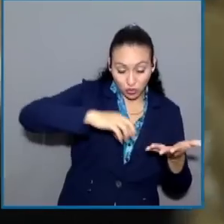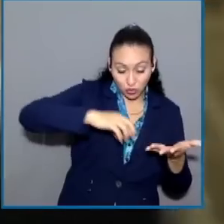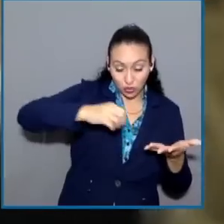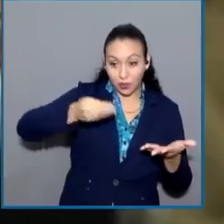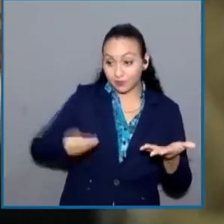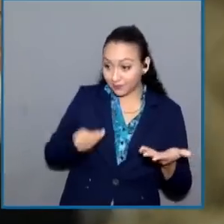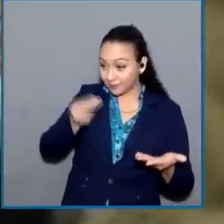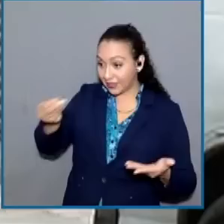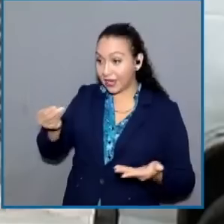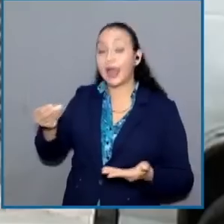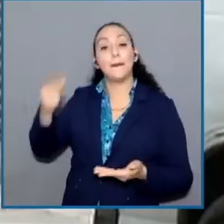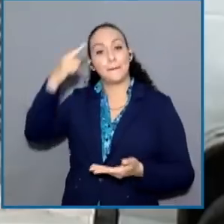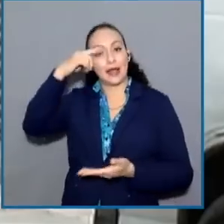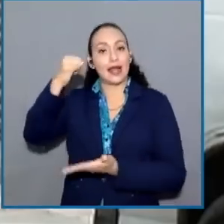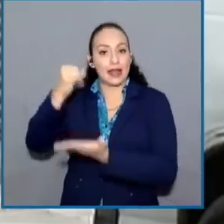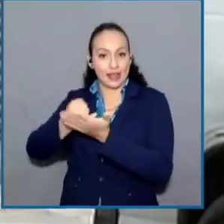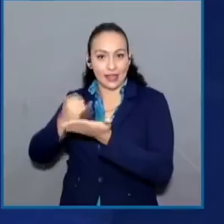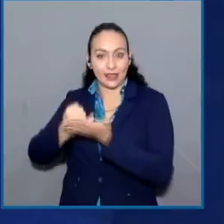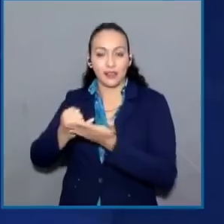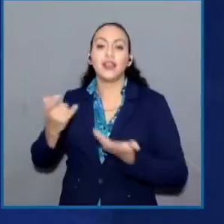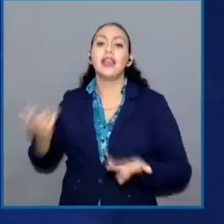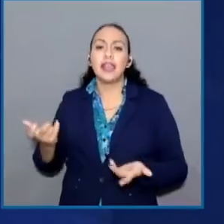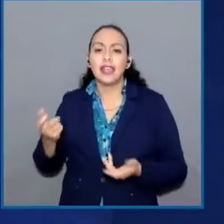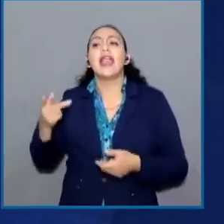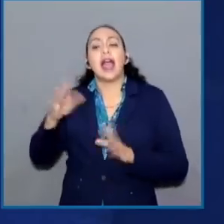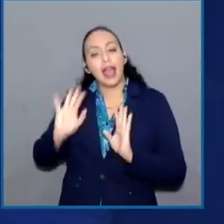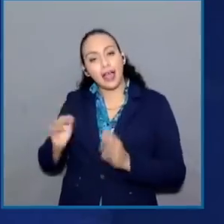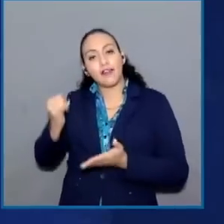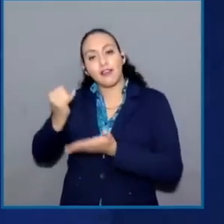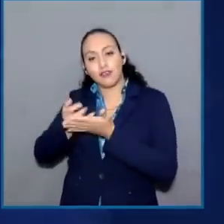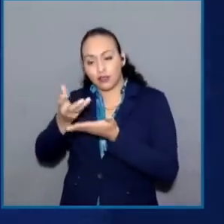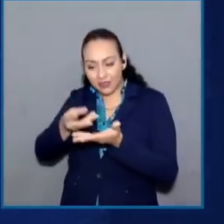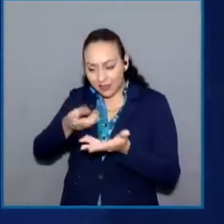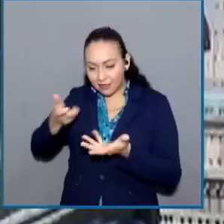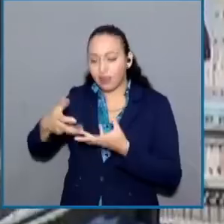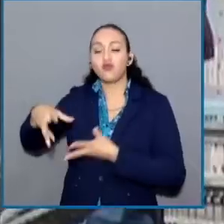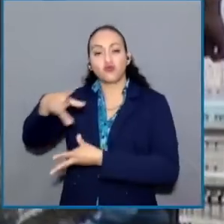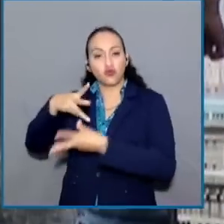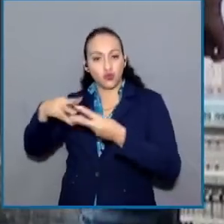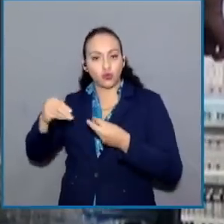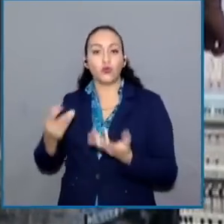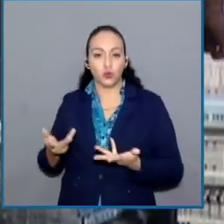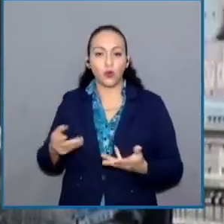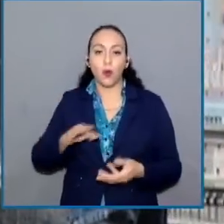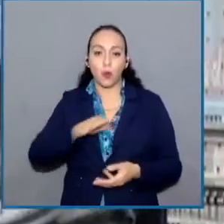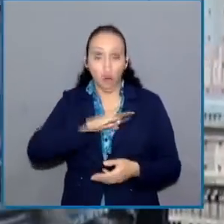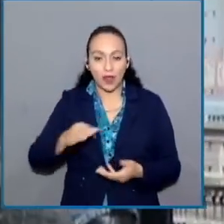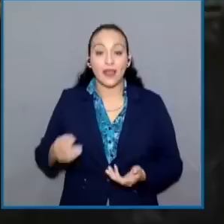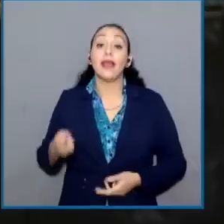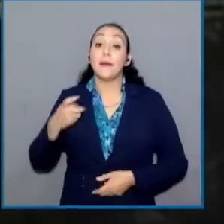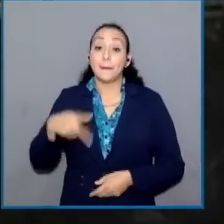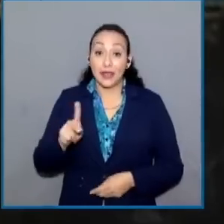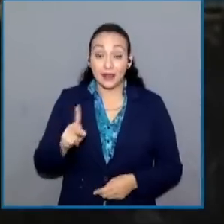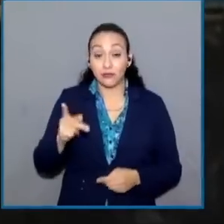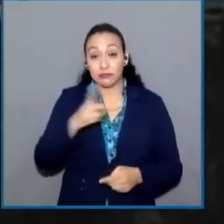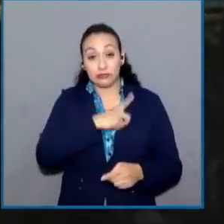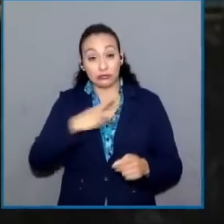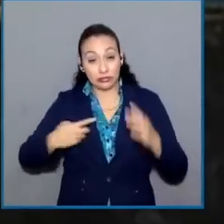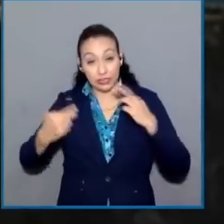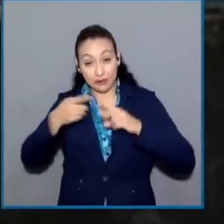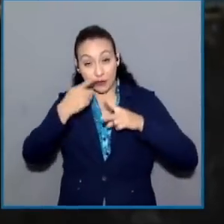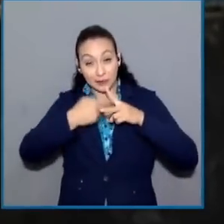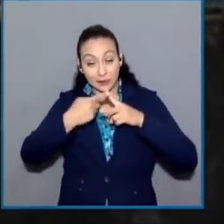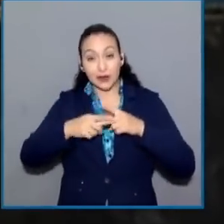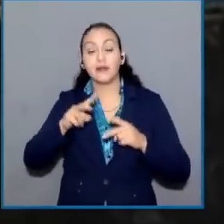el legislador no pueda otorgar beneficios a las personas servidoras públicas, por lo que debe entenderse que del impuesto sobre la